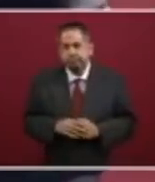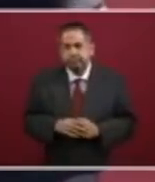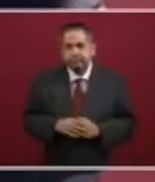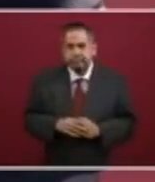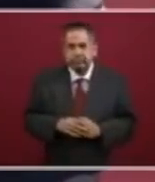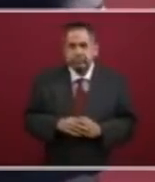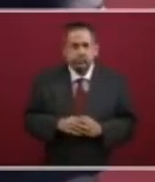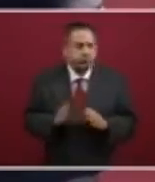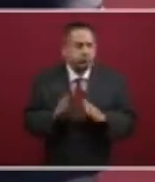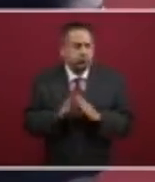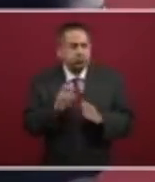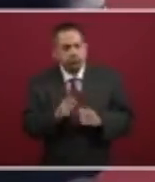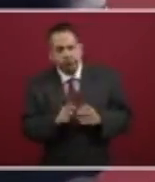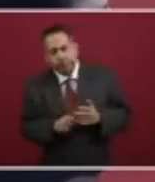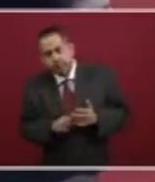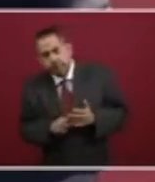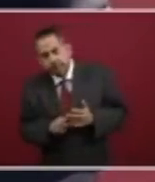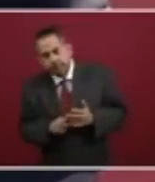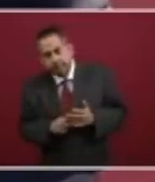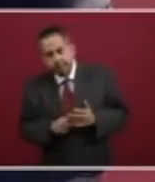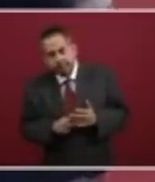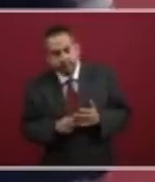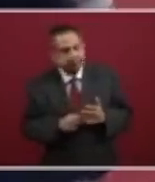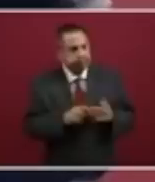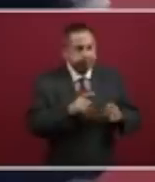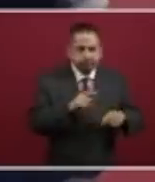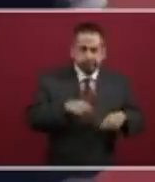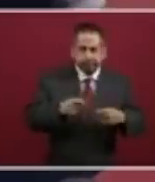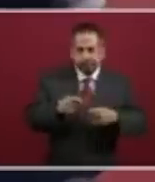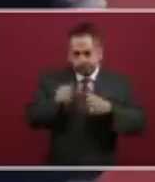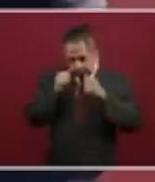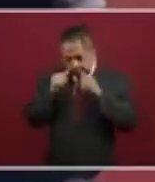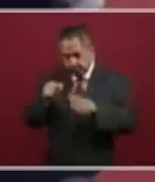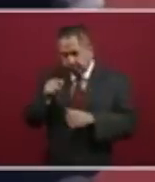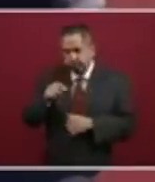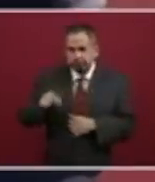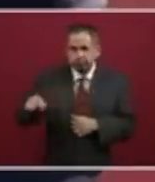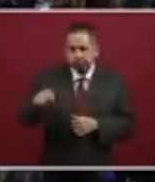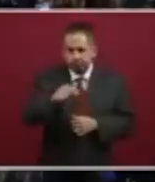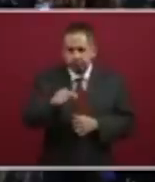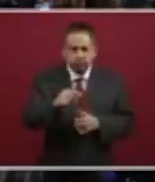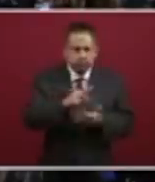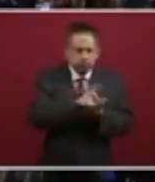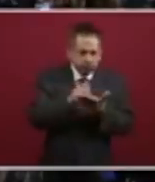el trato que vamos a darle al consumo,